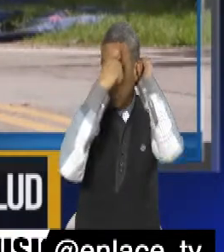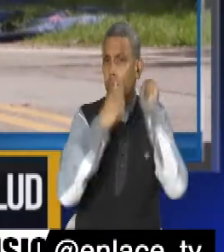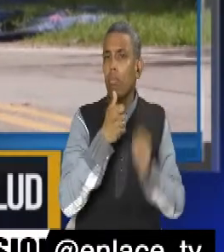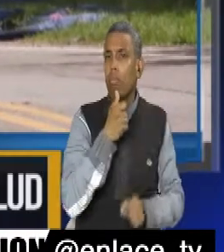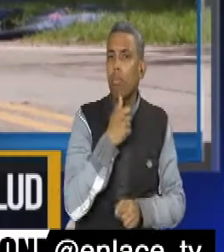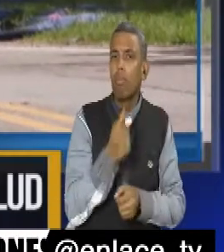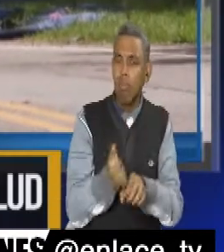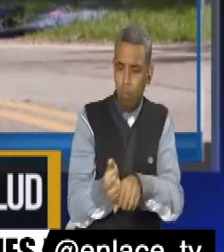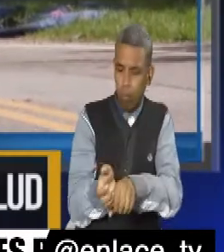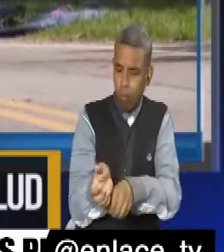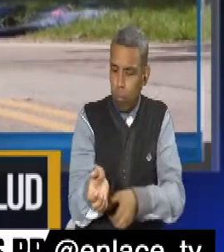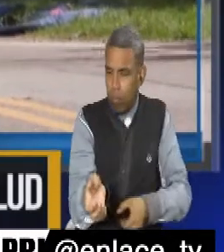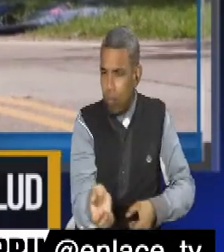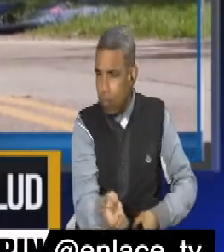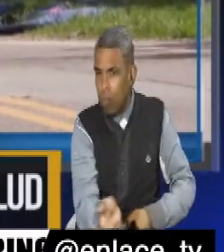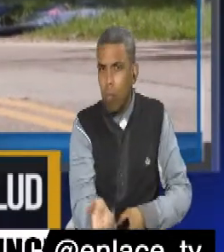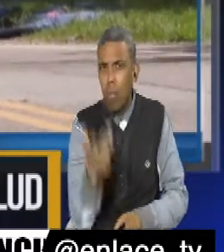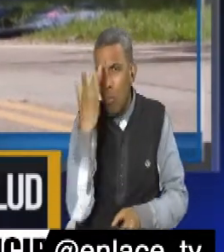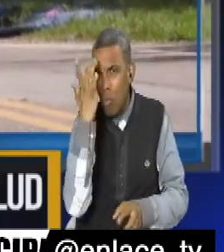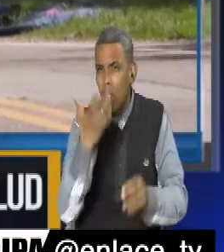Magdalena?